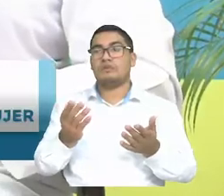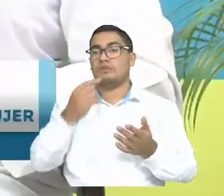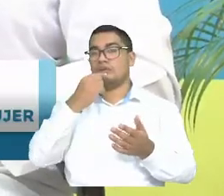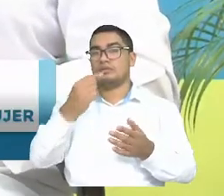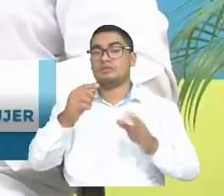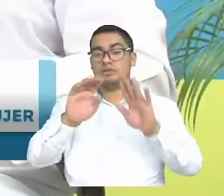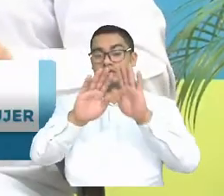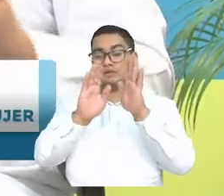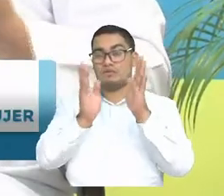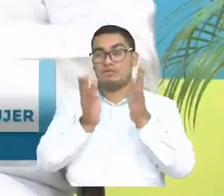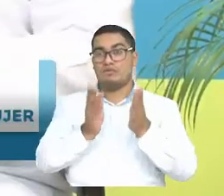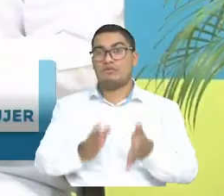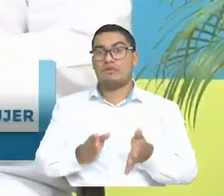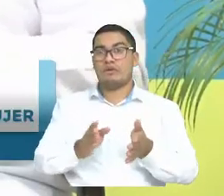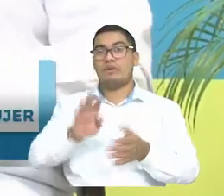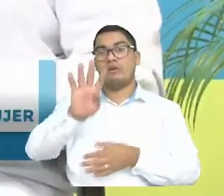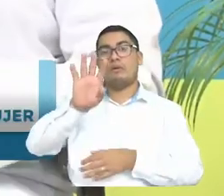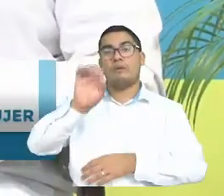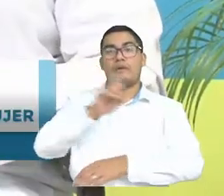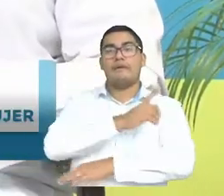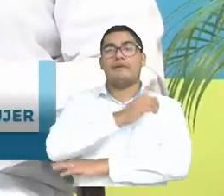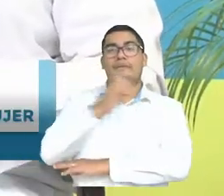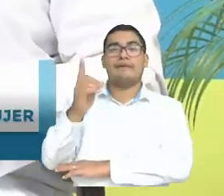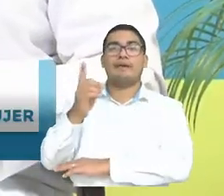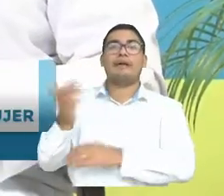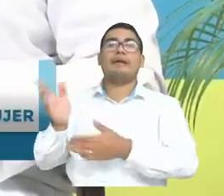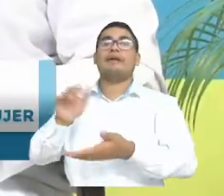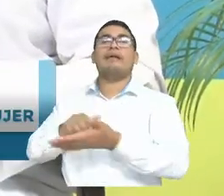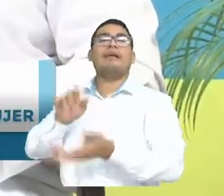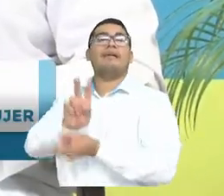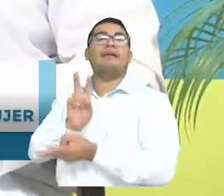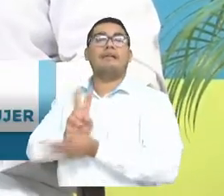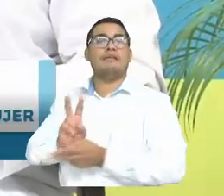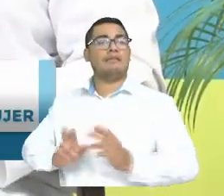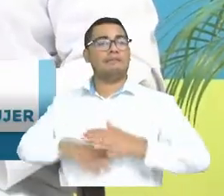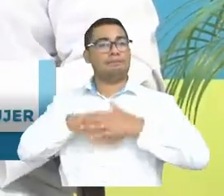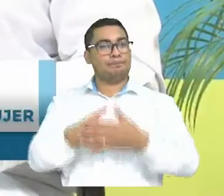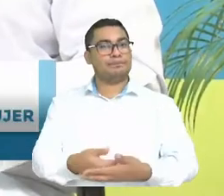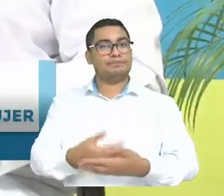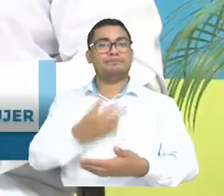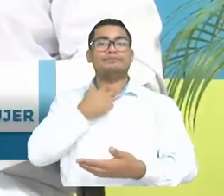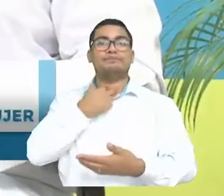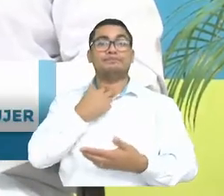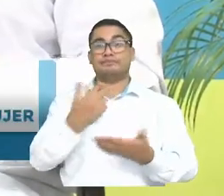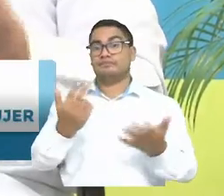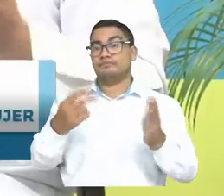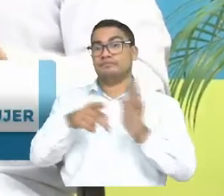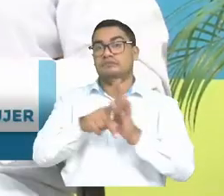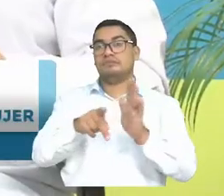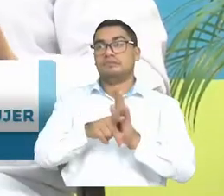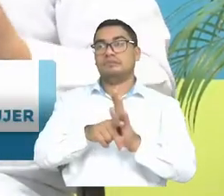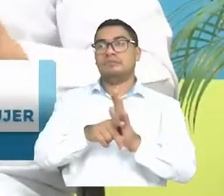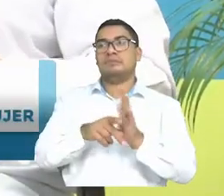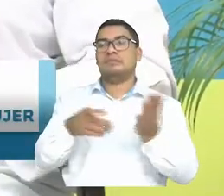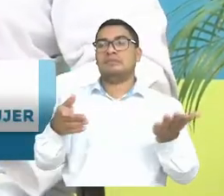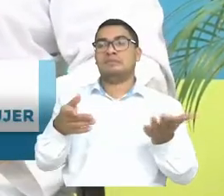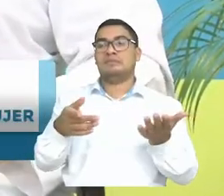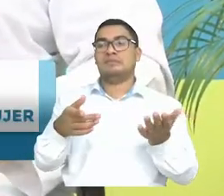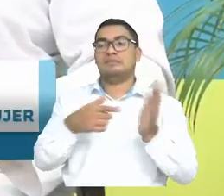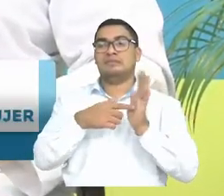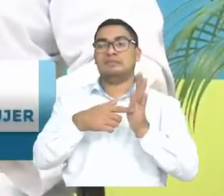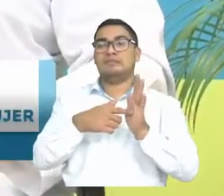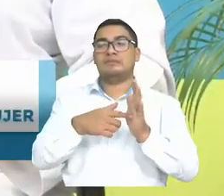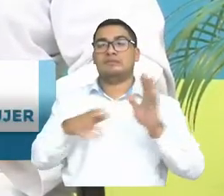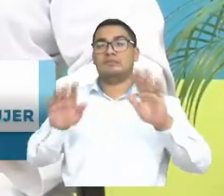lo que le llaman por lo general la cuarentena y están embarazadas. Entonces eso es un riesgo. Imagínate, si para una persona que